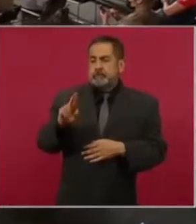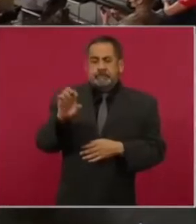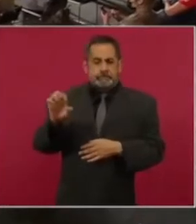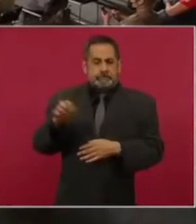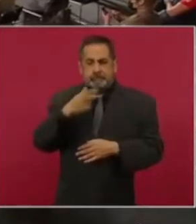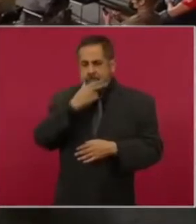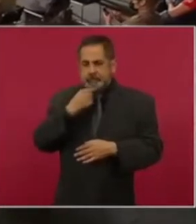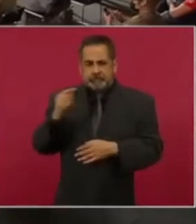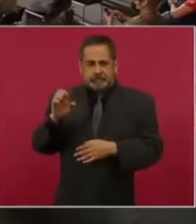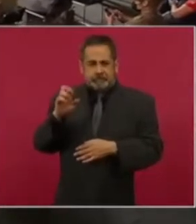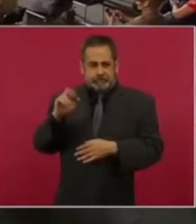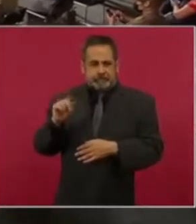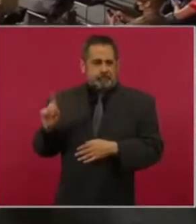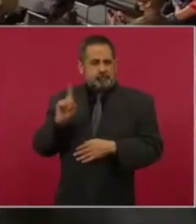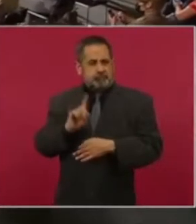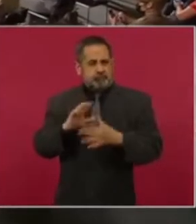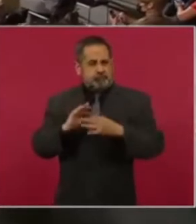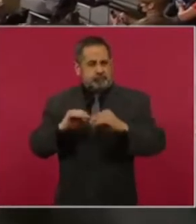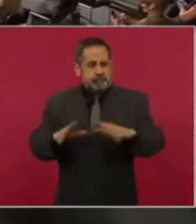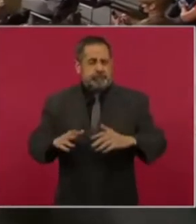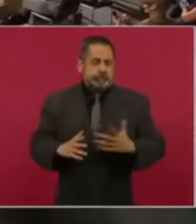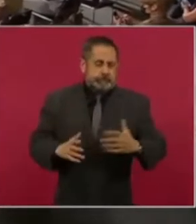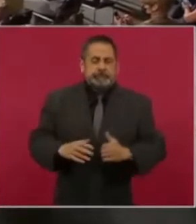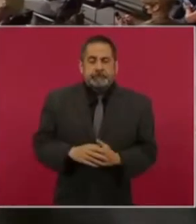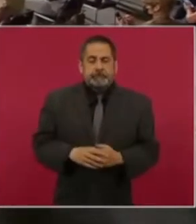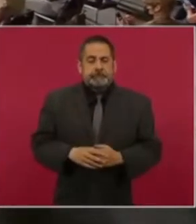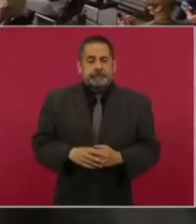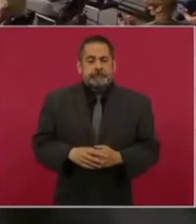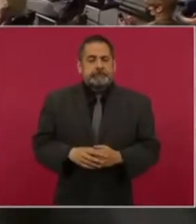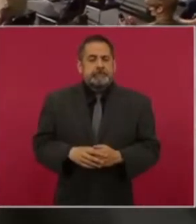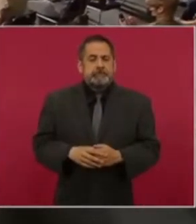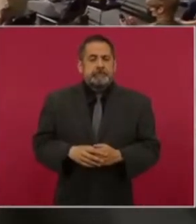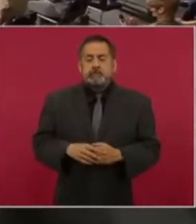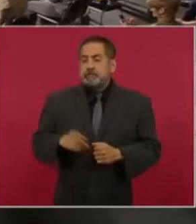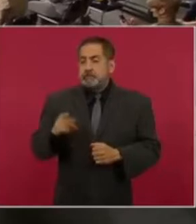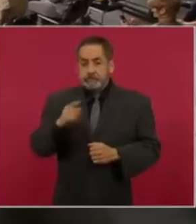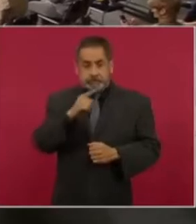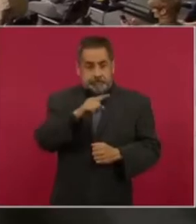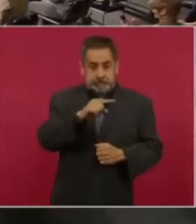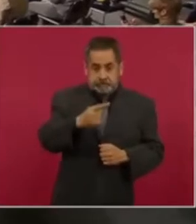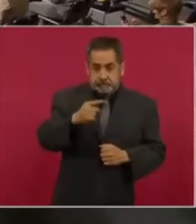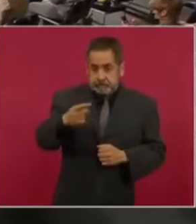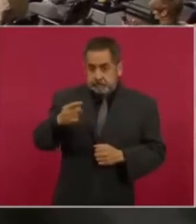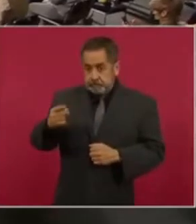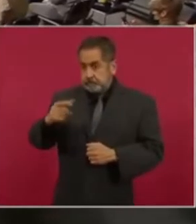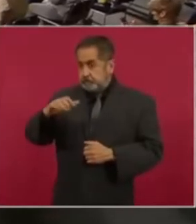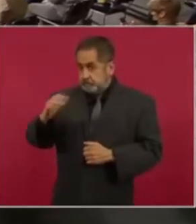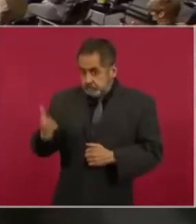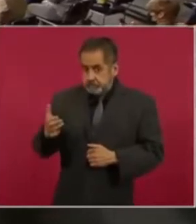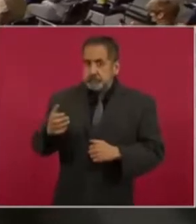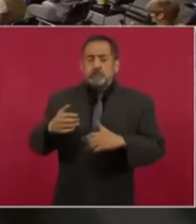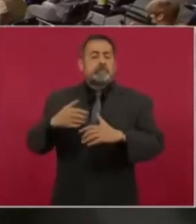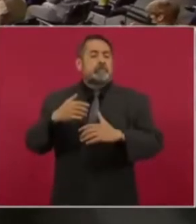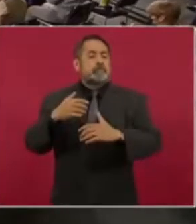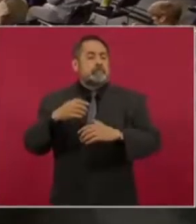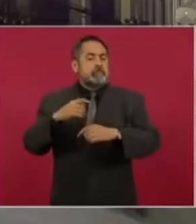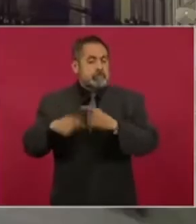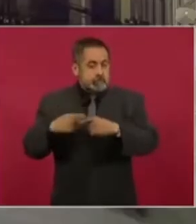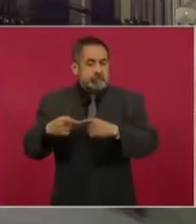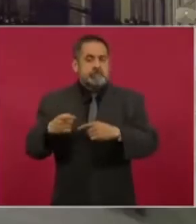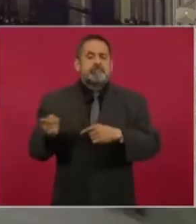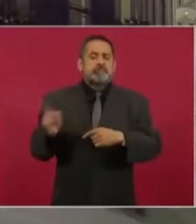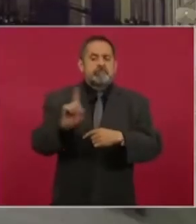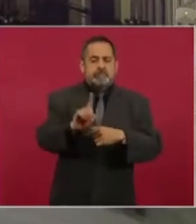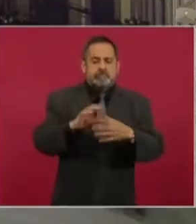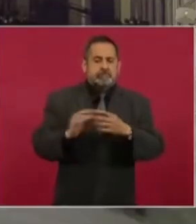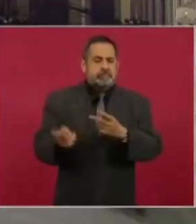Exteriores. Si empezamos, concluyendo esta exposición, abrimos para preguntas y respuestas.